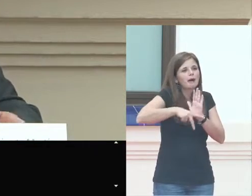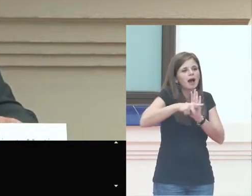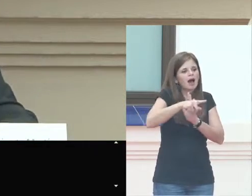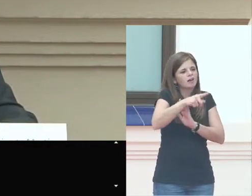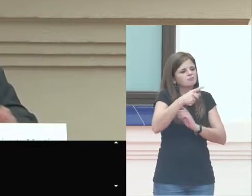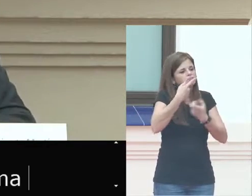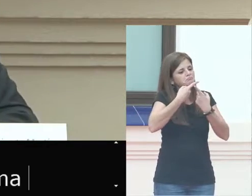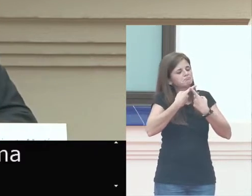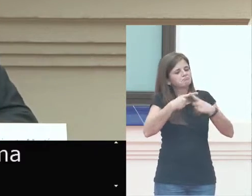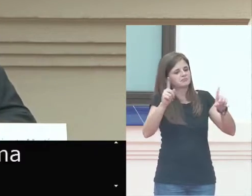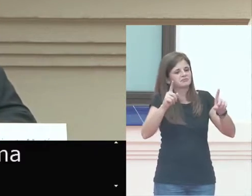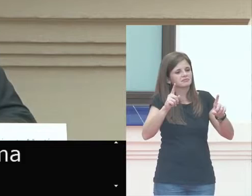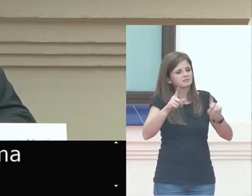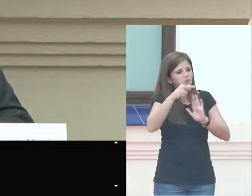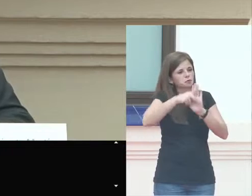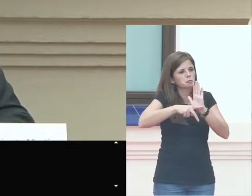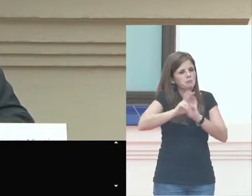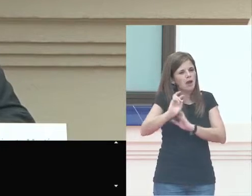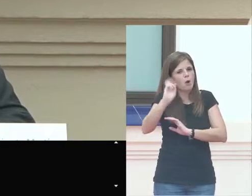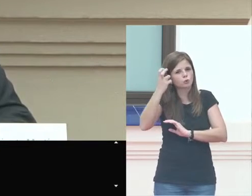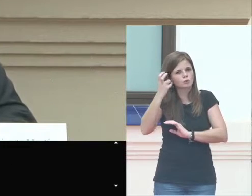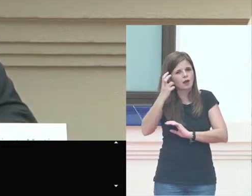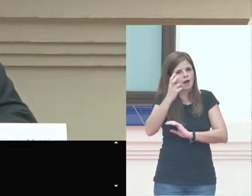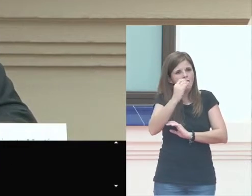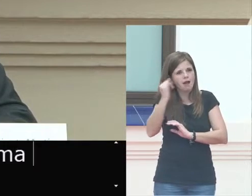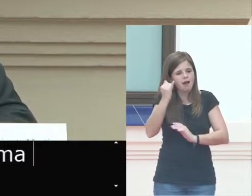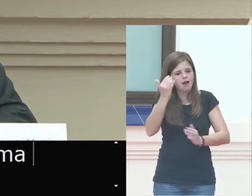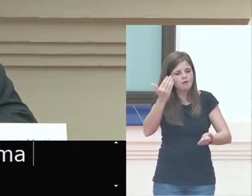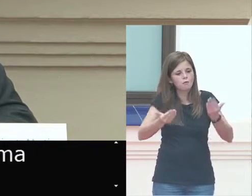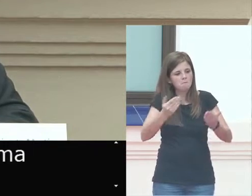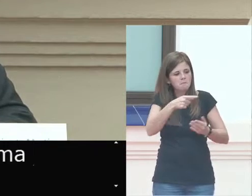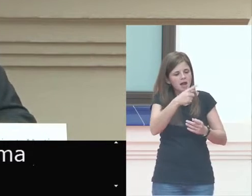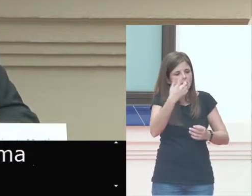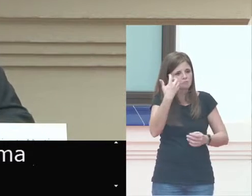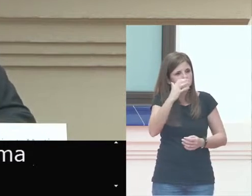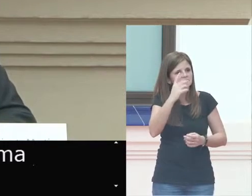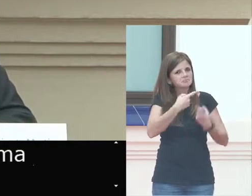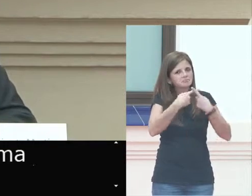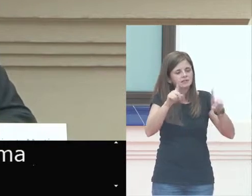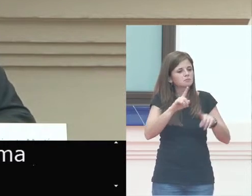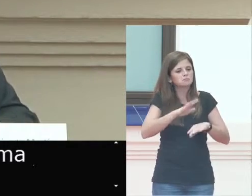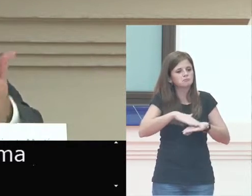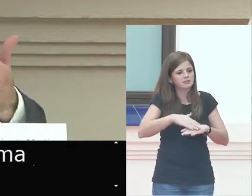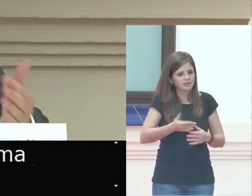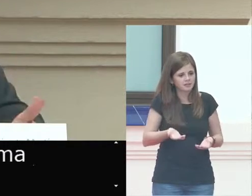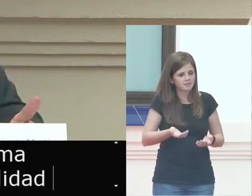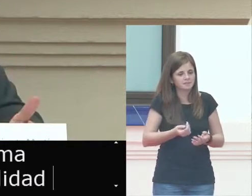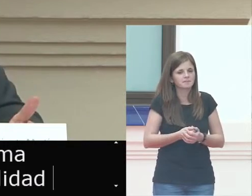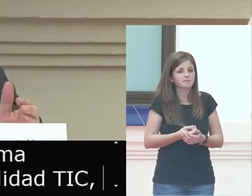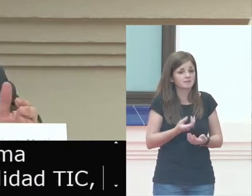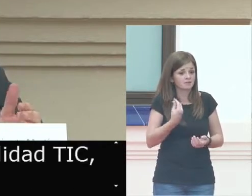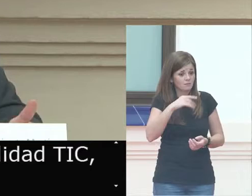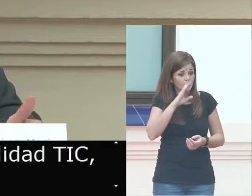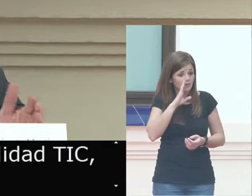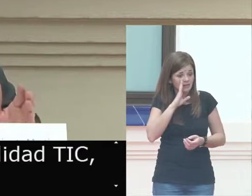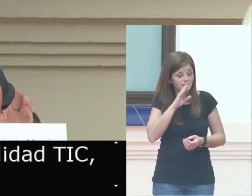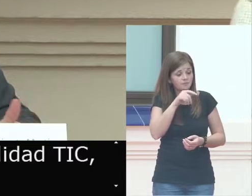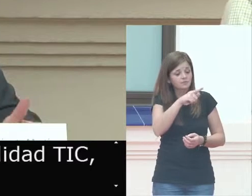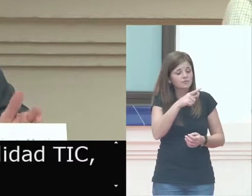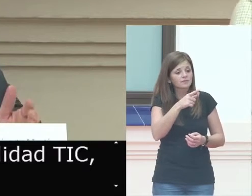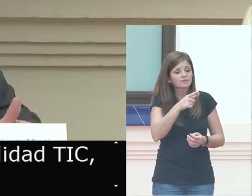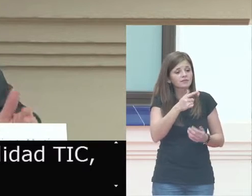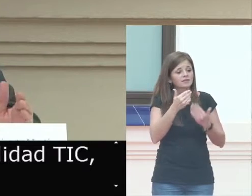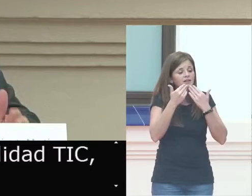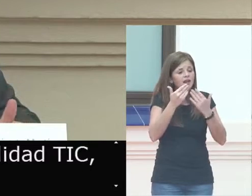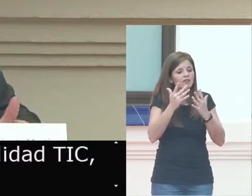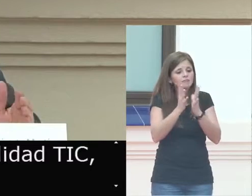diferente a otras normas que tenemos ya de accesibilidad TIC? Lo primero, lo que estaba comentando antes, que es el fruto del consenso entre los